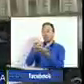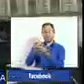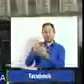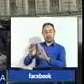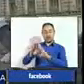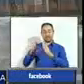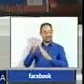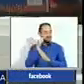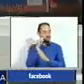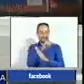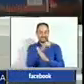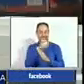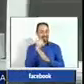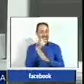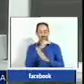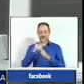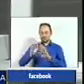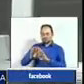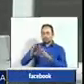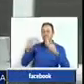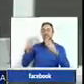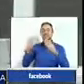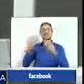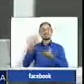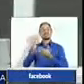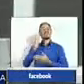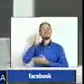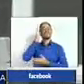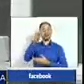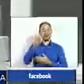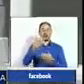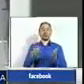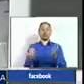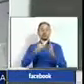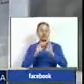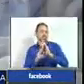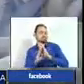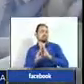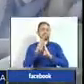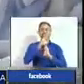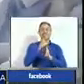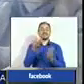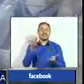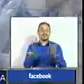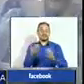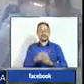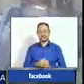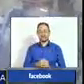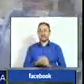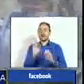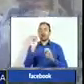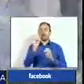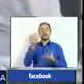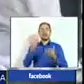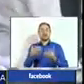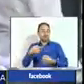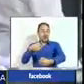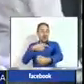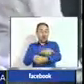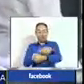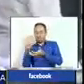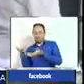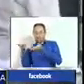de este panorama, podría traer consecuencias como una segunda ola de contagios, incluso hasta un colapso masivo en